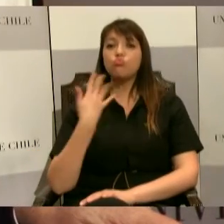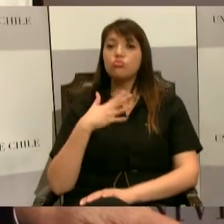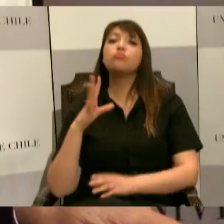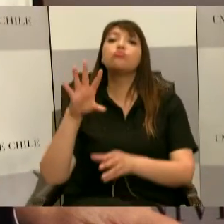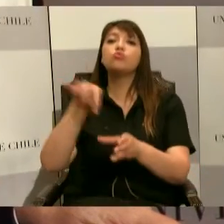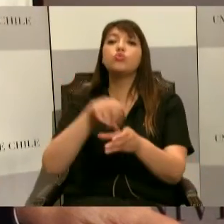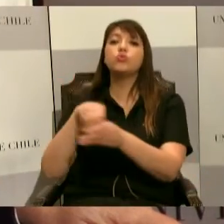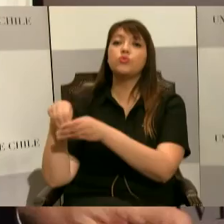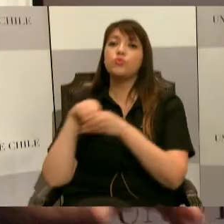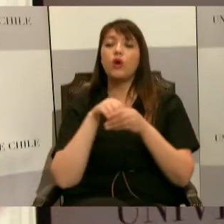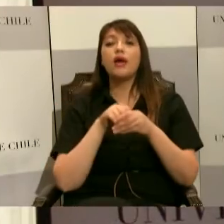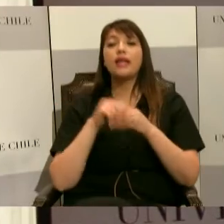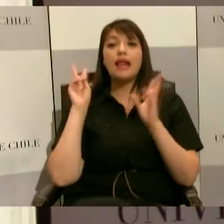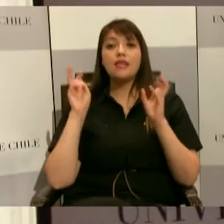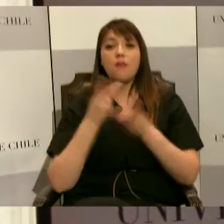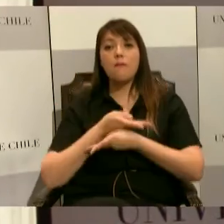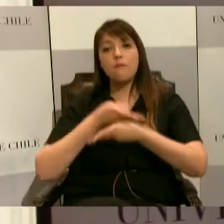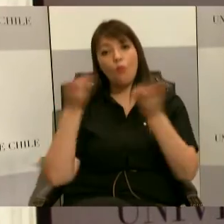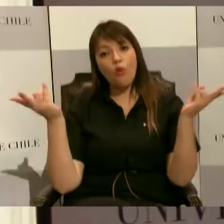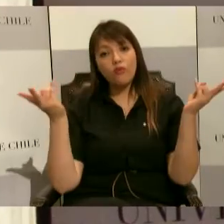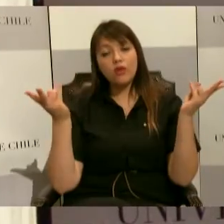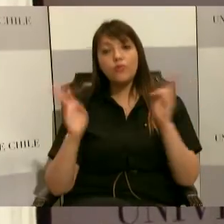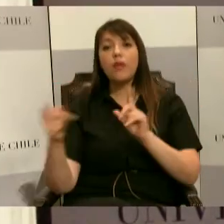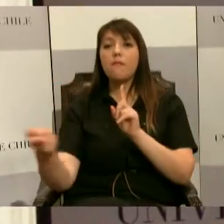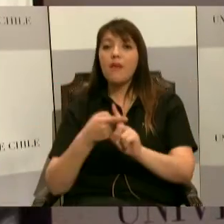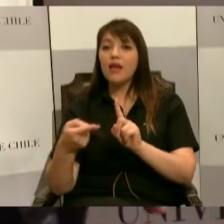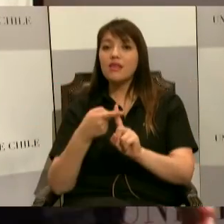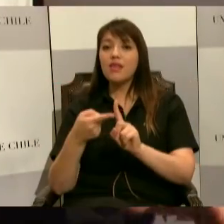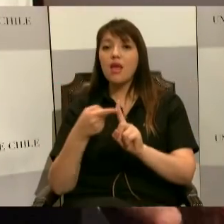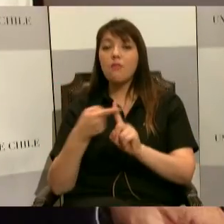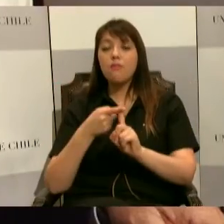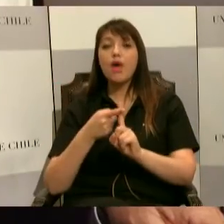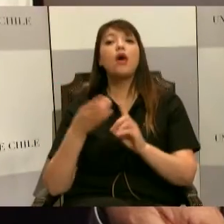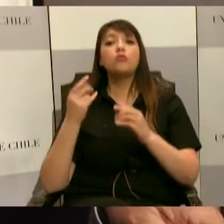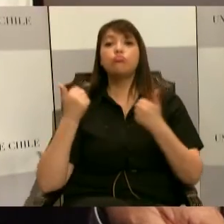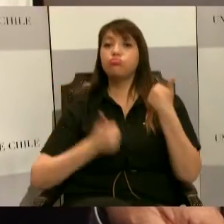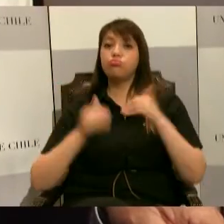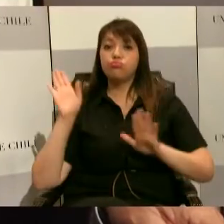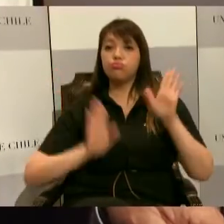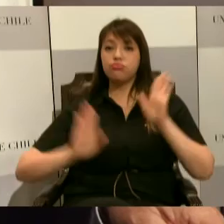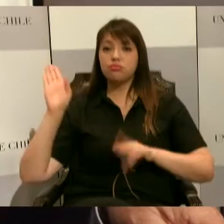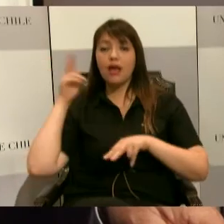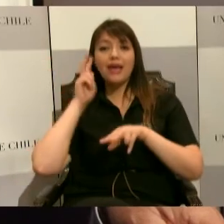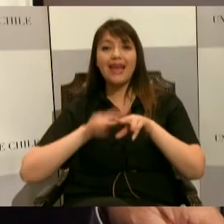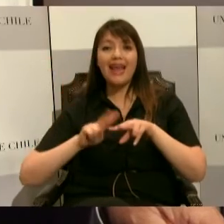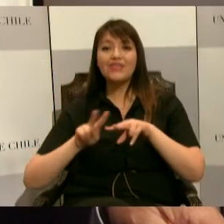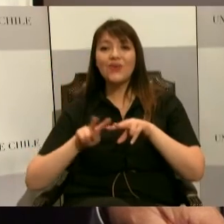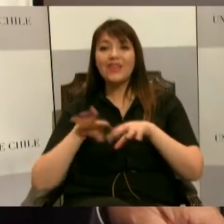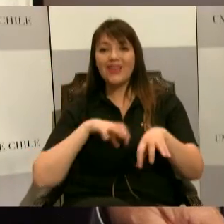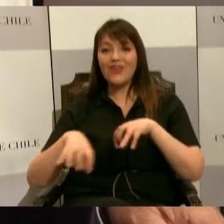inserción en el ámbito público. Ella participa principal y decisivamente en la creación de este